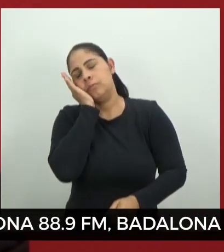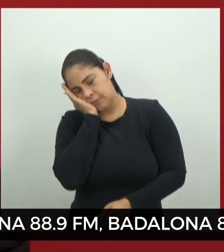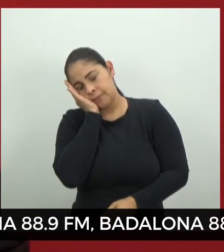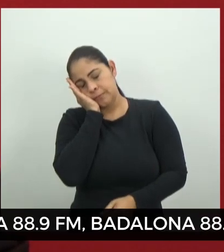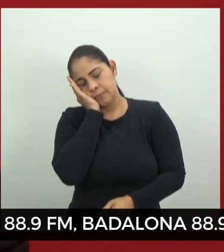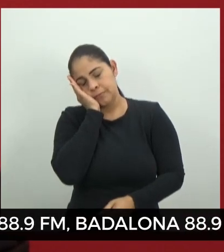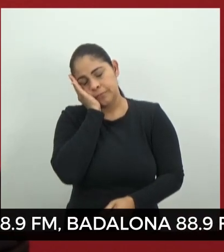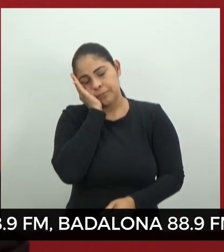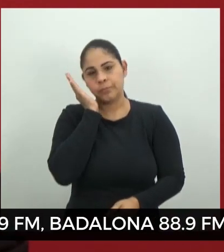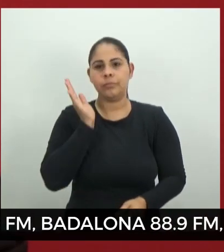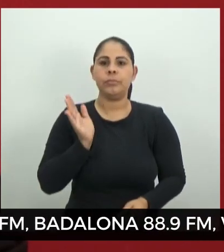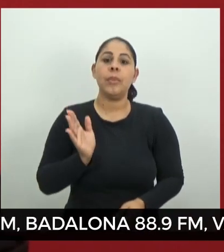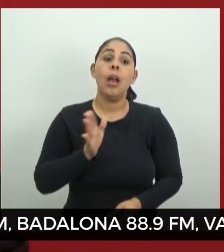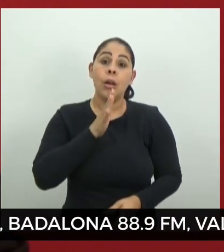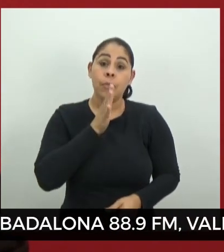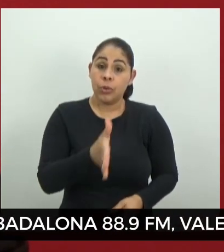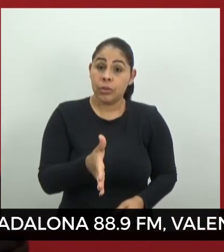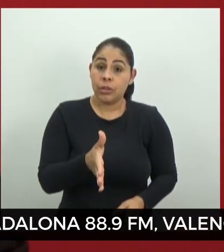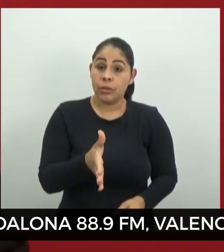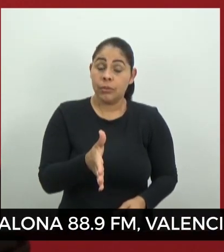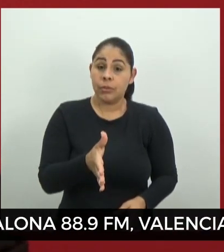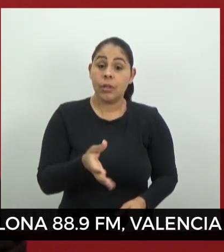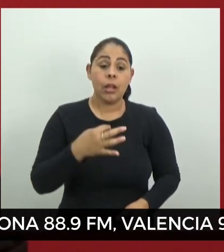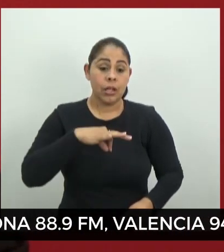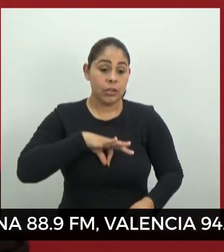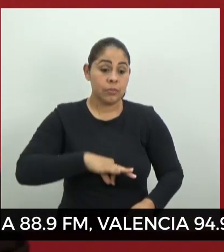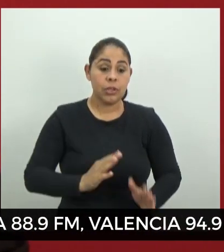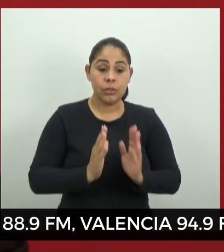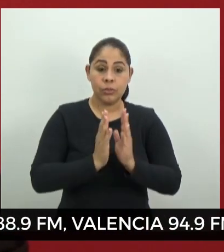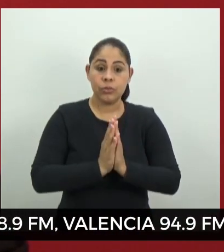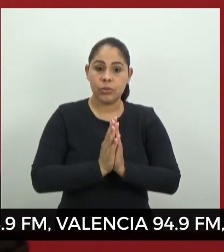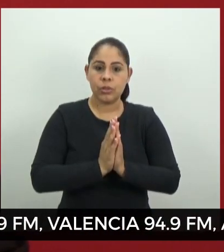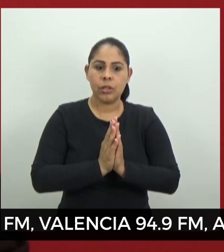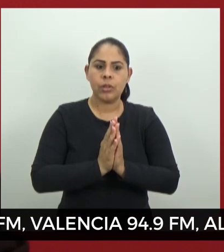entonces el Espíritu Santo de Dios estaba con Jesucristo,